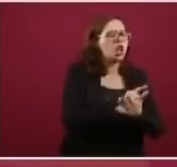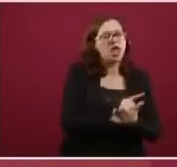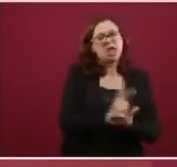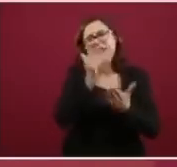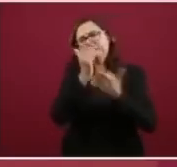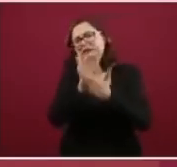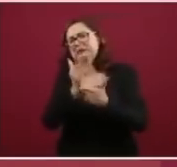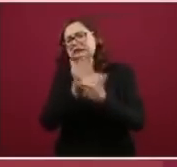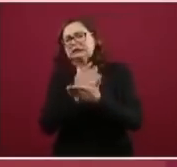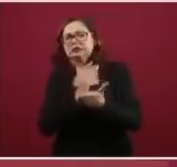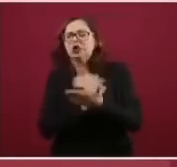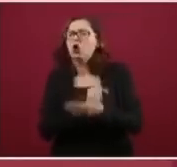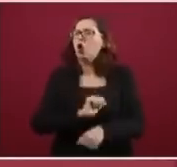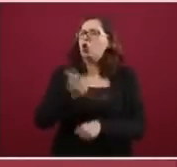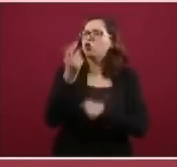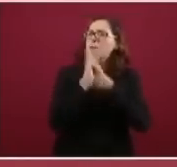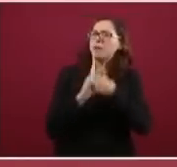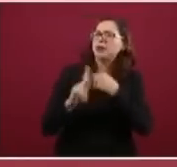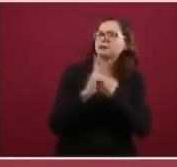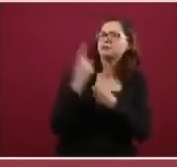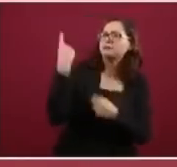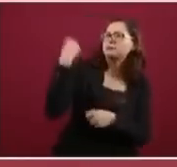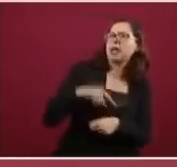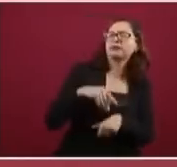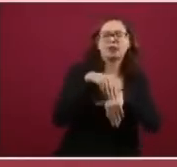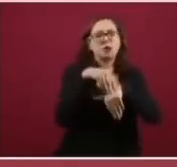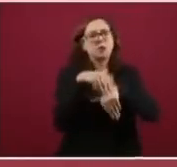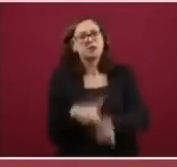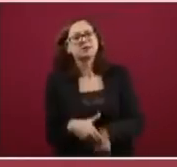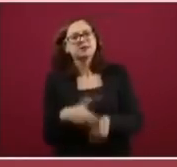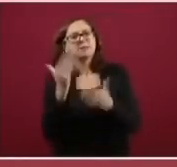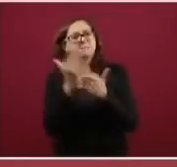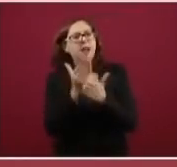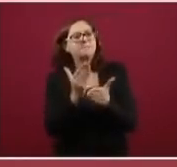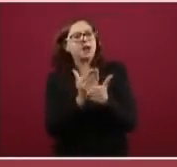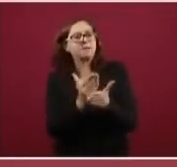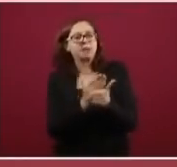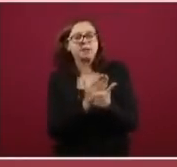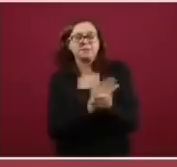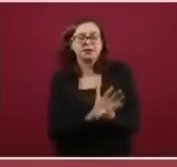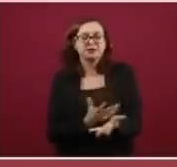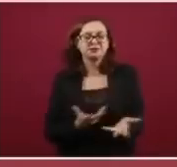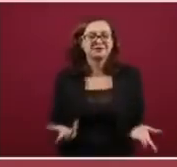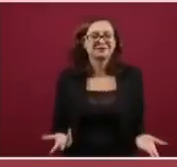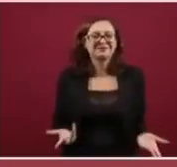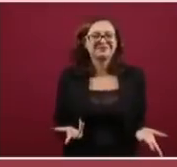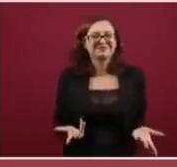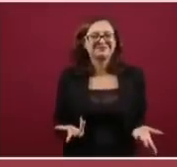agenda dictada desde el extranjero que no obedecía